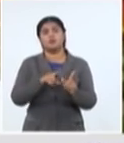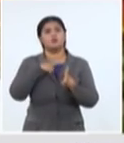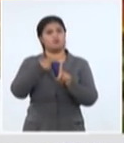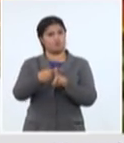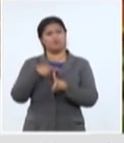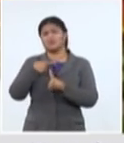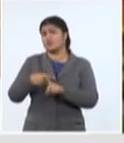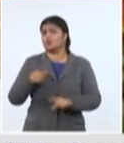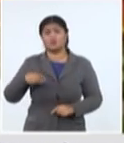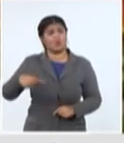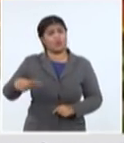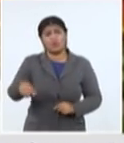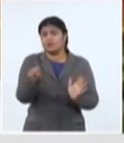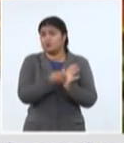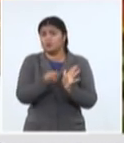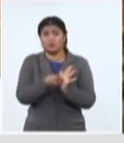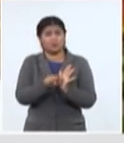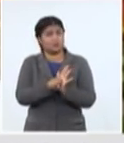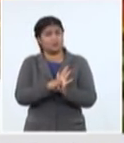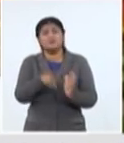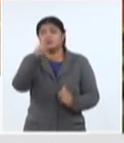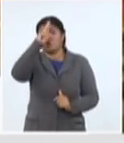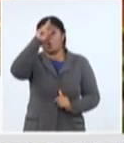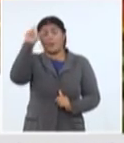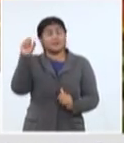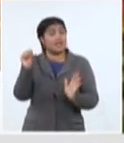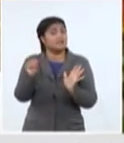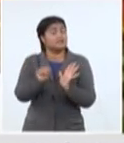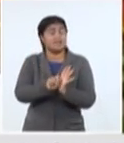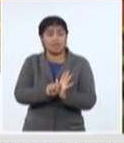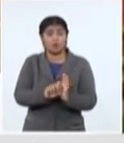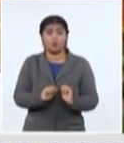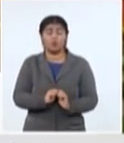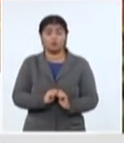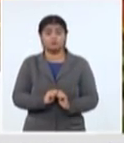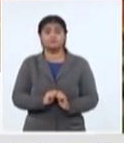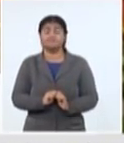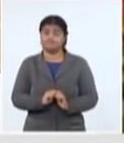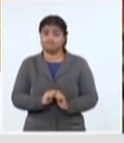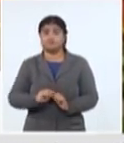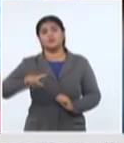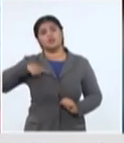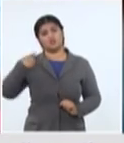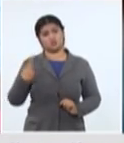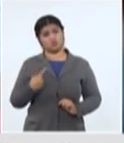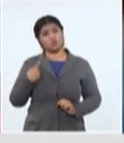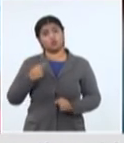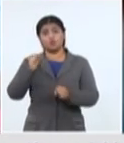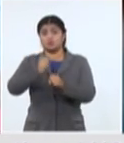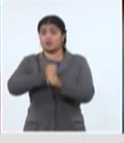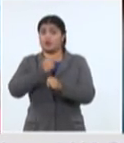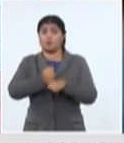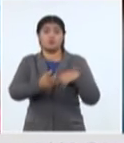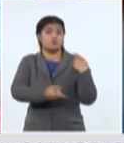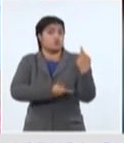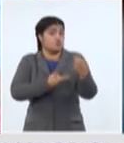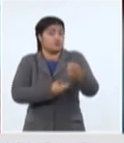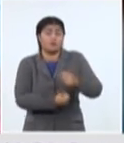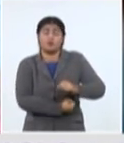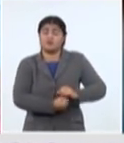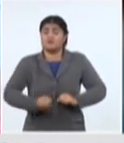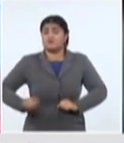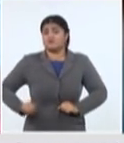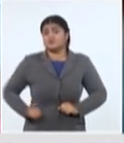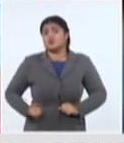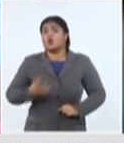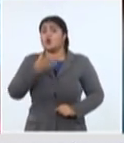diarios. Y pudimos llevar esa cifra hasta 38, 48. Fue un trabajo muy duro. Como decía Fidel, el que